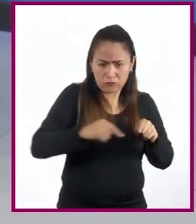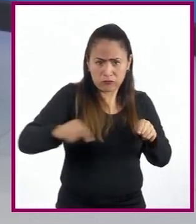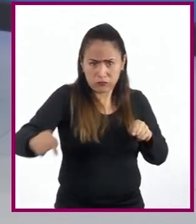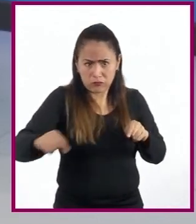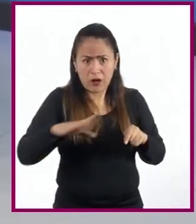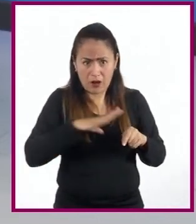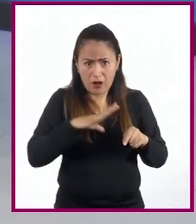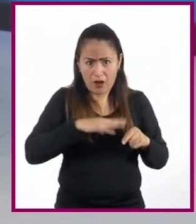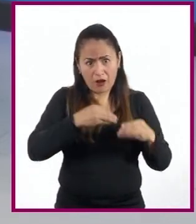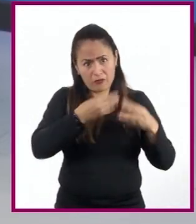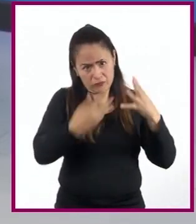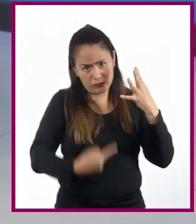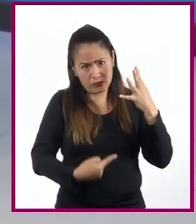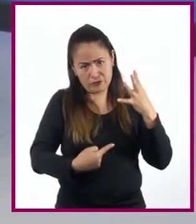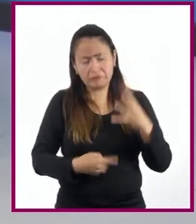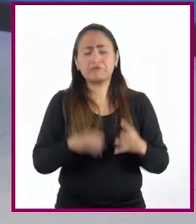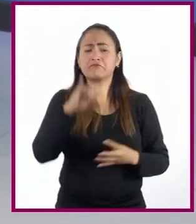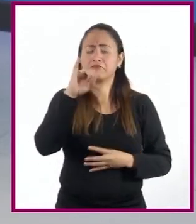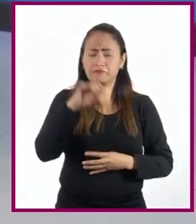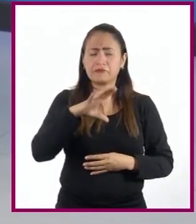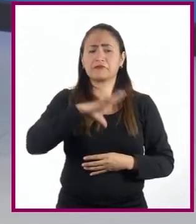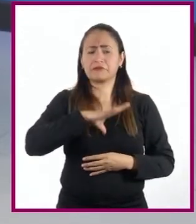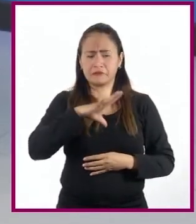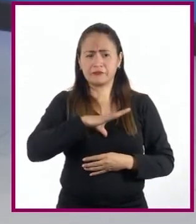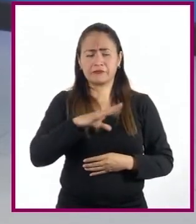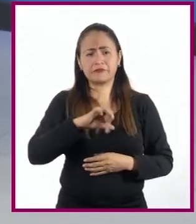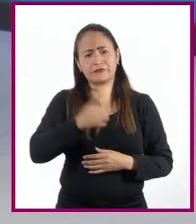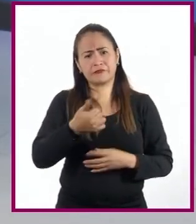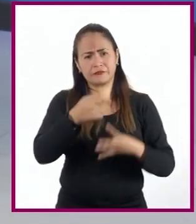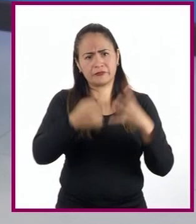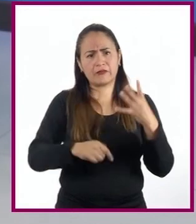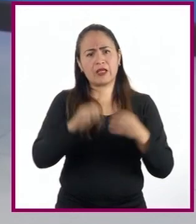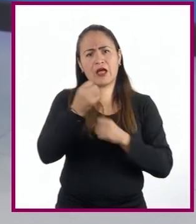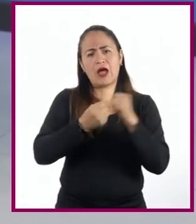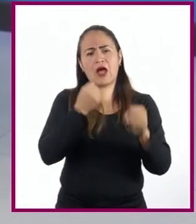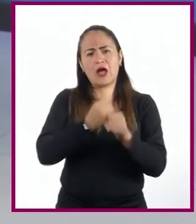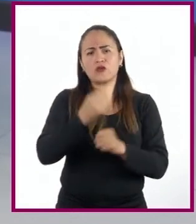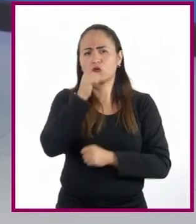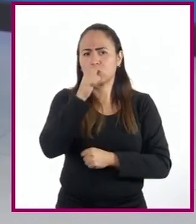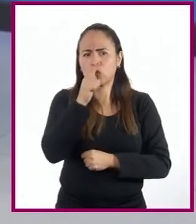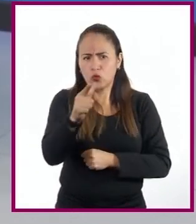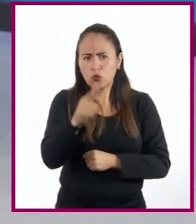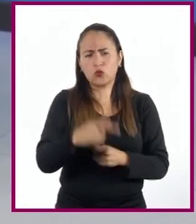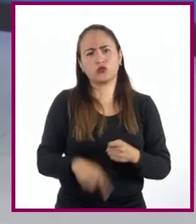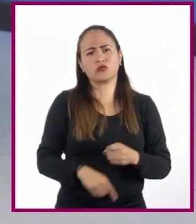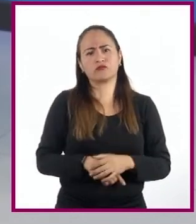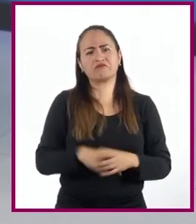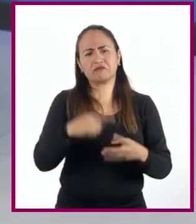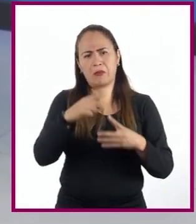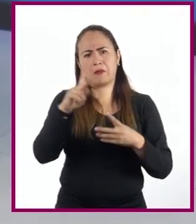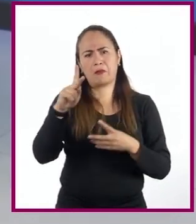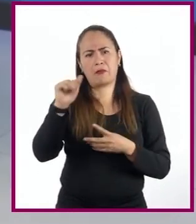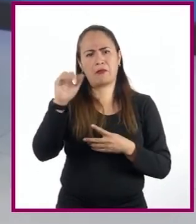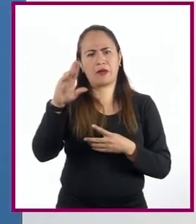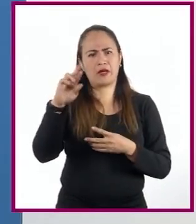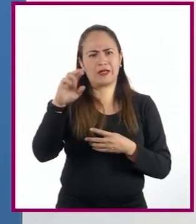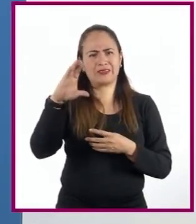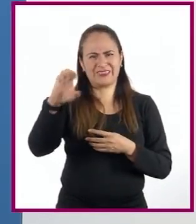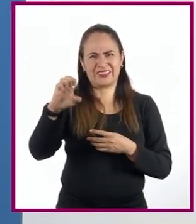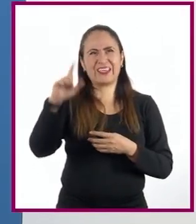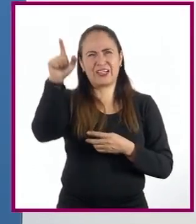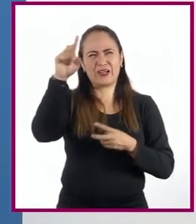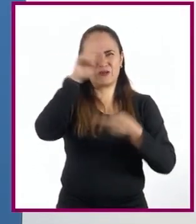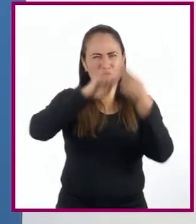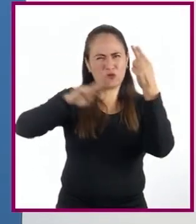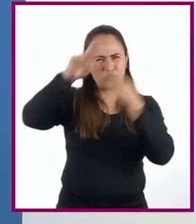Nadia. Existen otras unidades de longitud, como el año luz y el parsec, para medir distancias astronómicas. Les